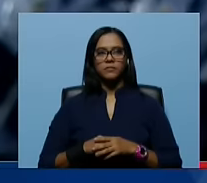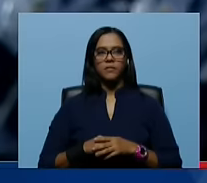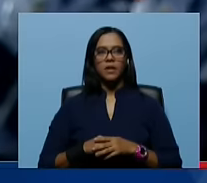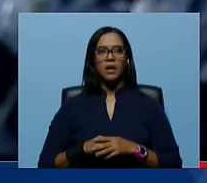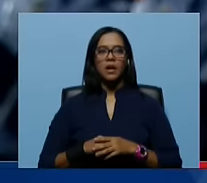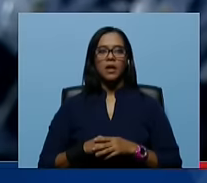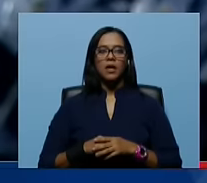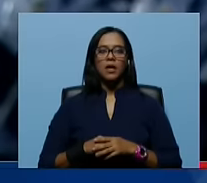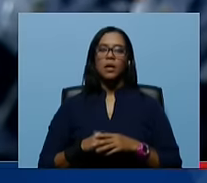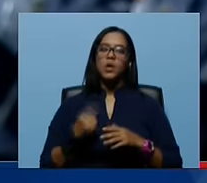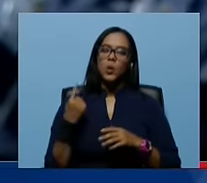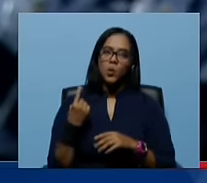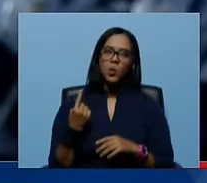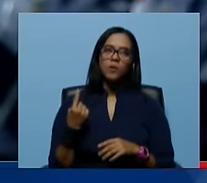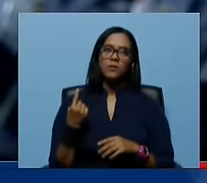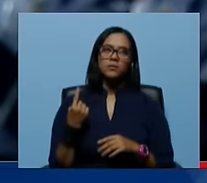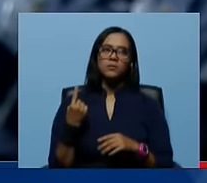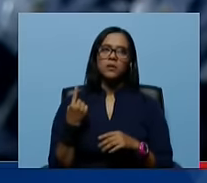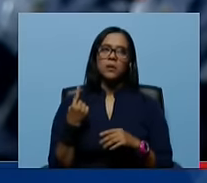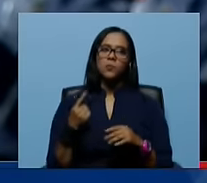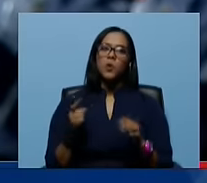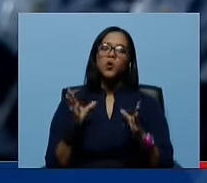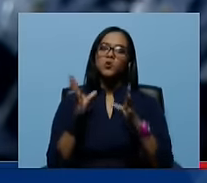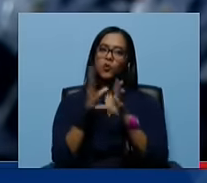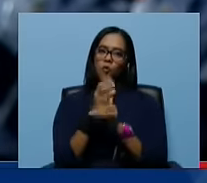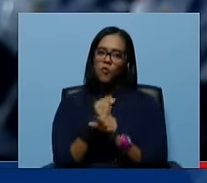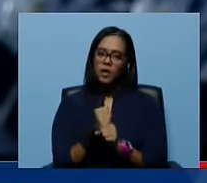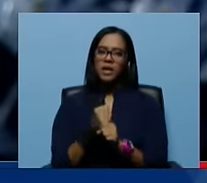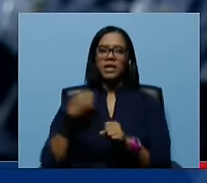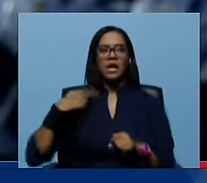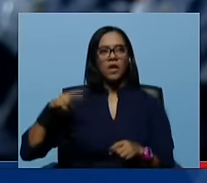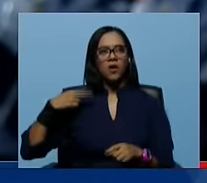uno, por su creencia religiosa,